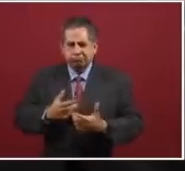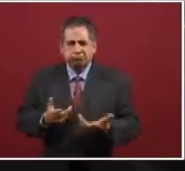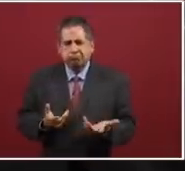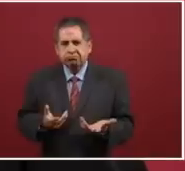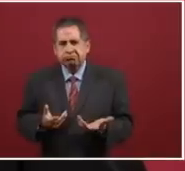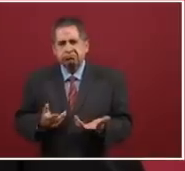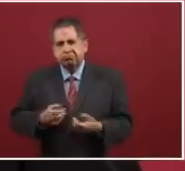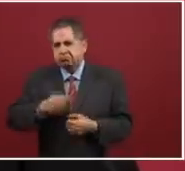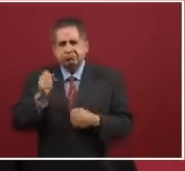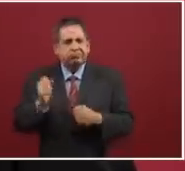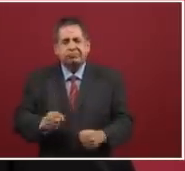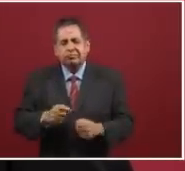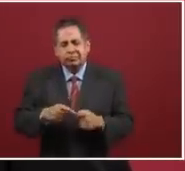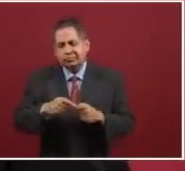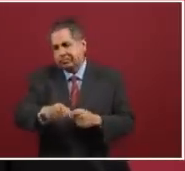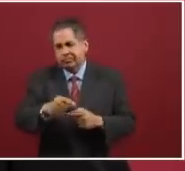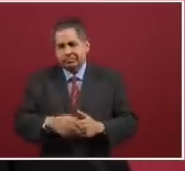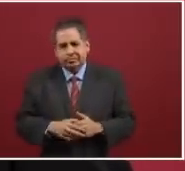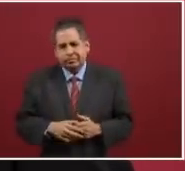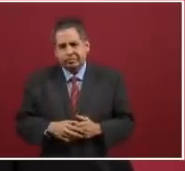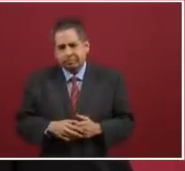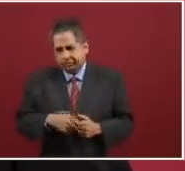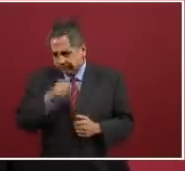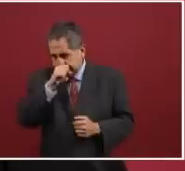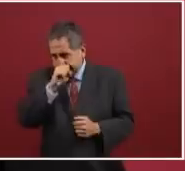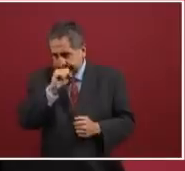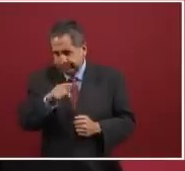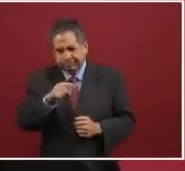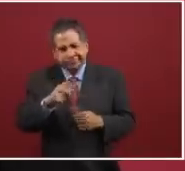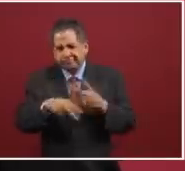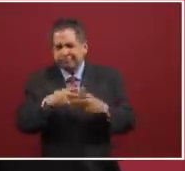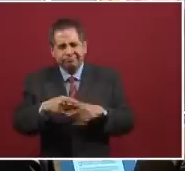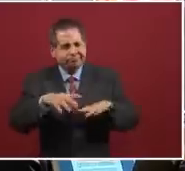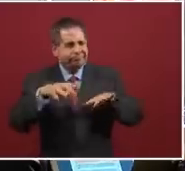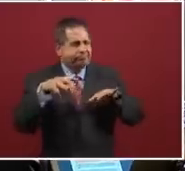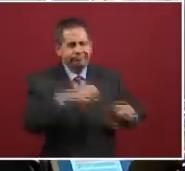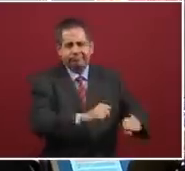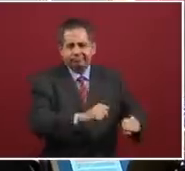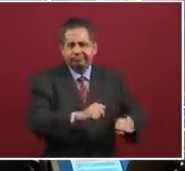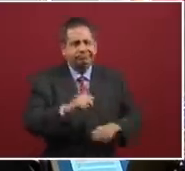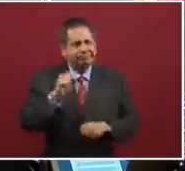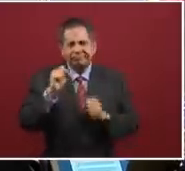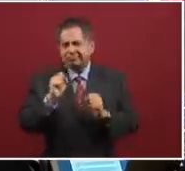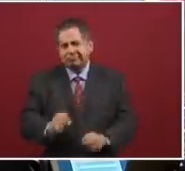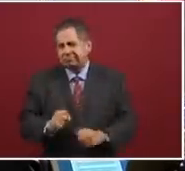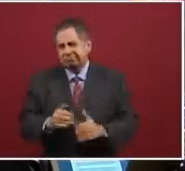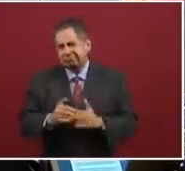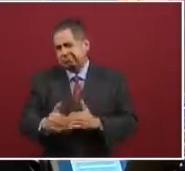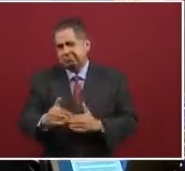pues van a ser detenidos,